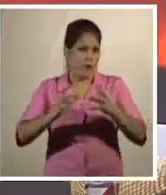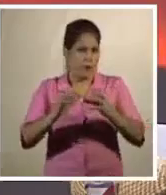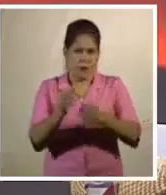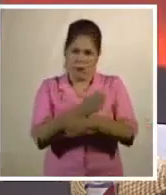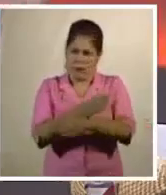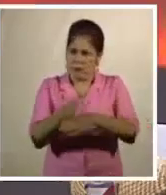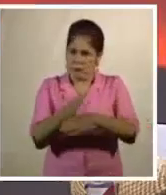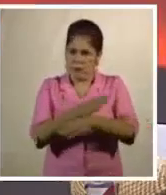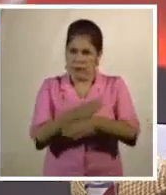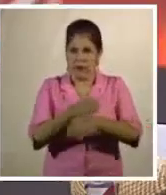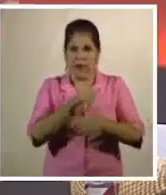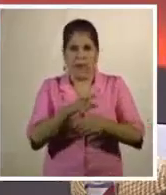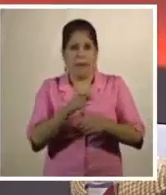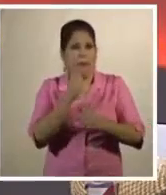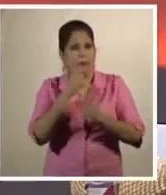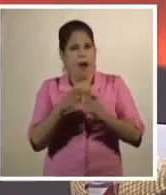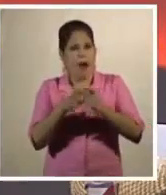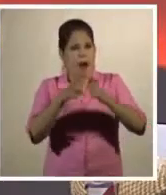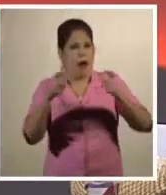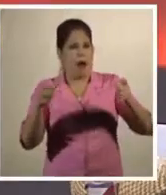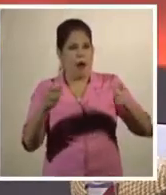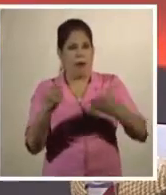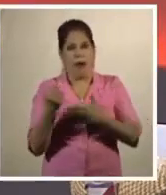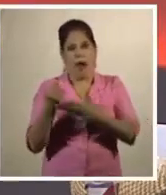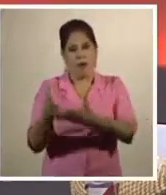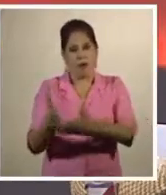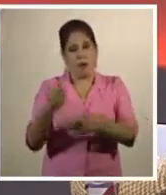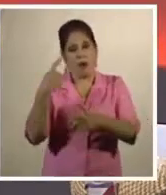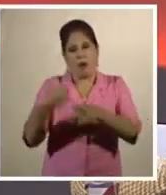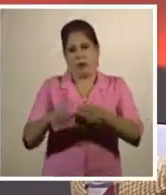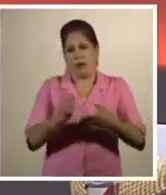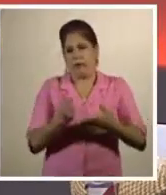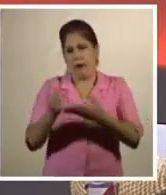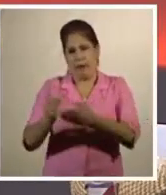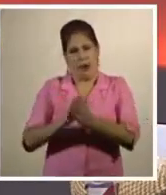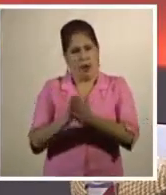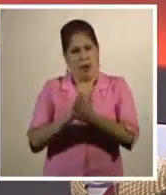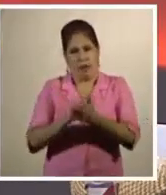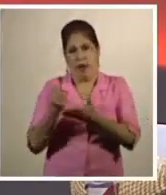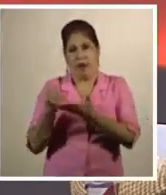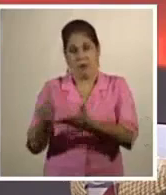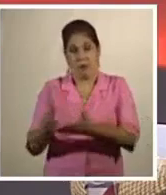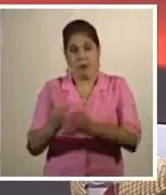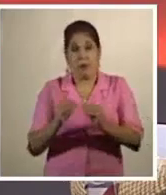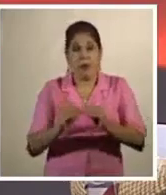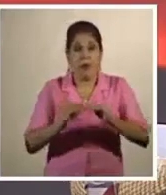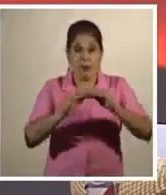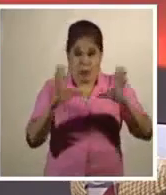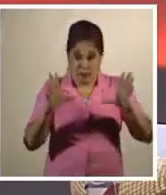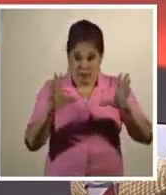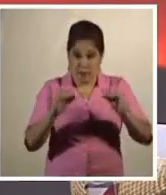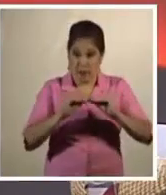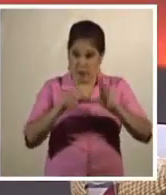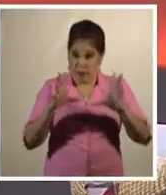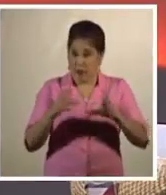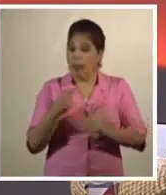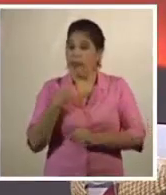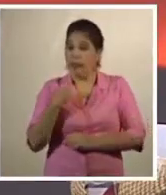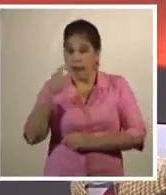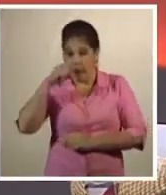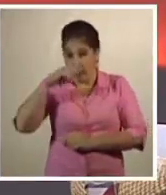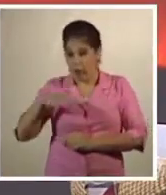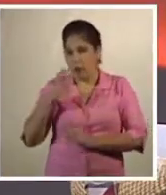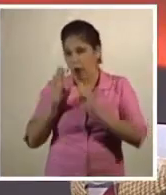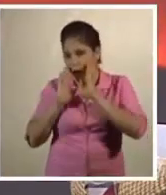sabemos que hay dinámicas familiares distintas y a quién tiene más amplitud es de redes de apoyo de quién las tiene menos pero por el día hay que darle esa